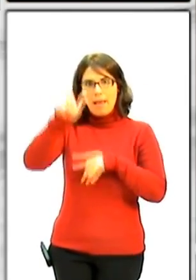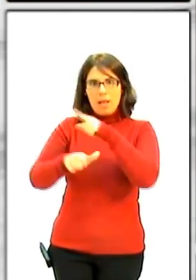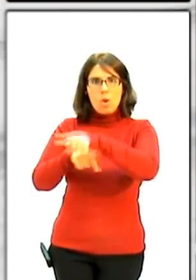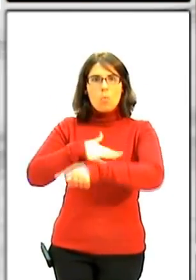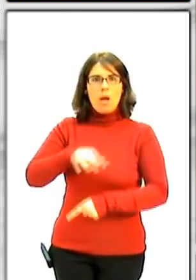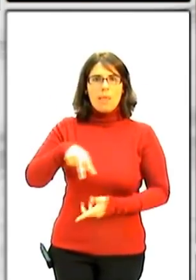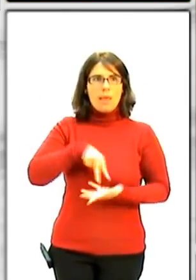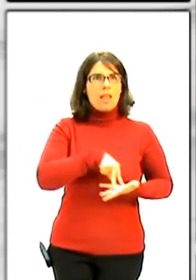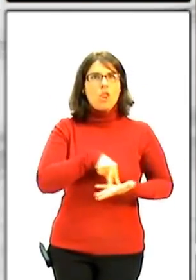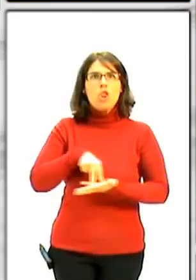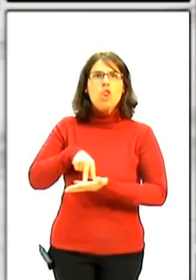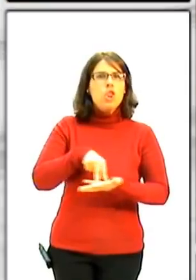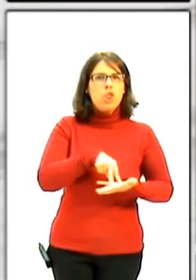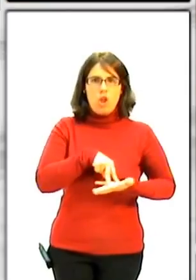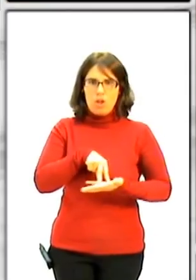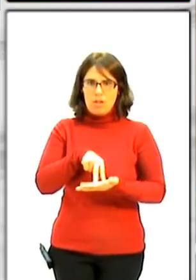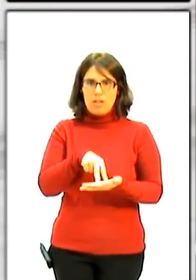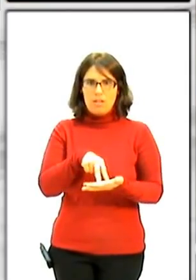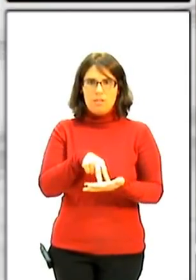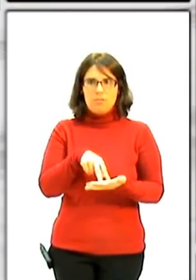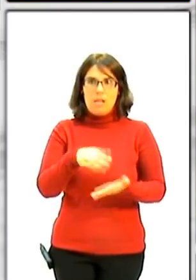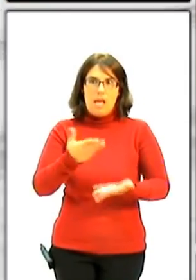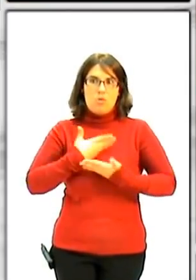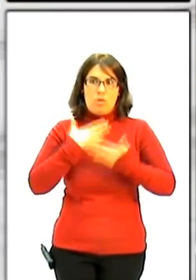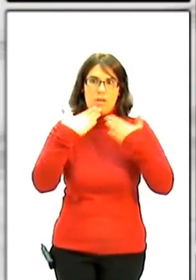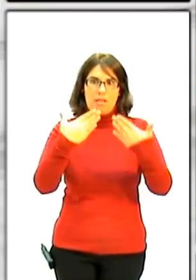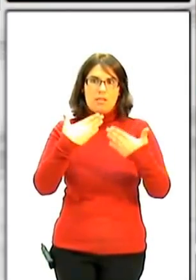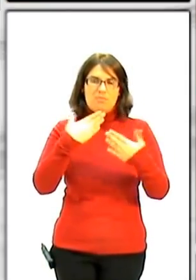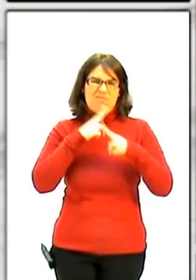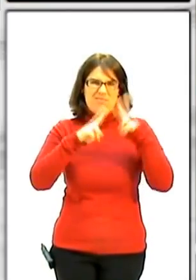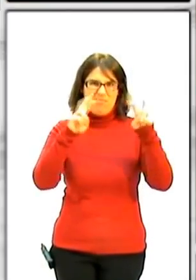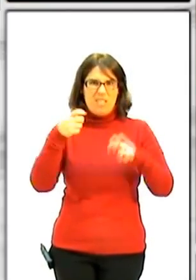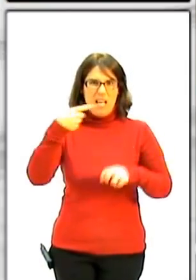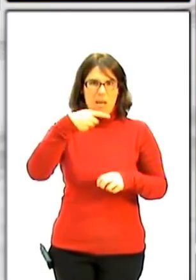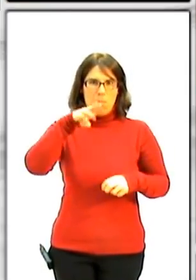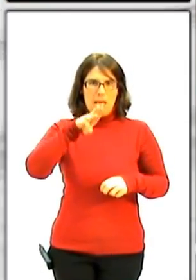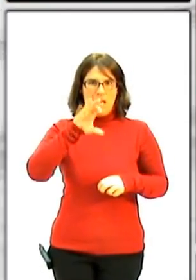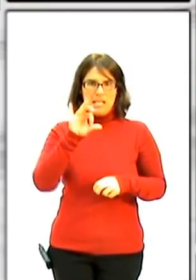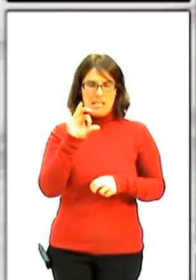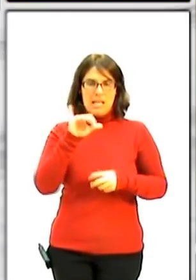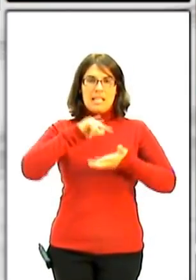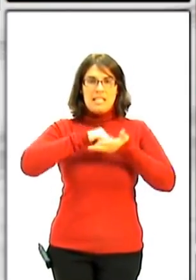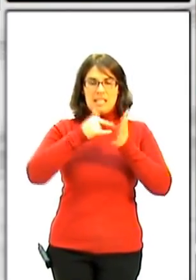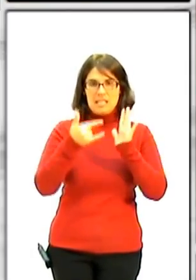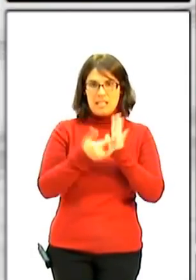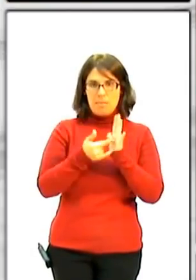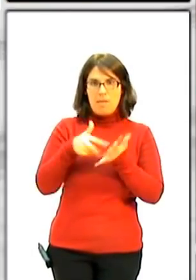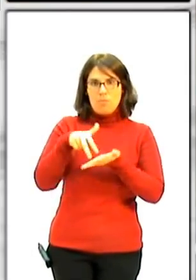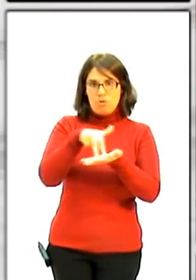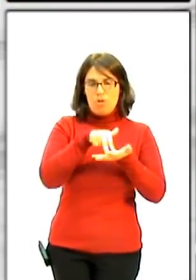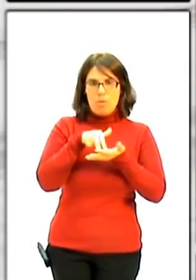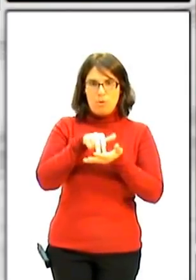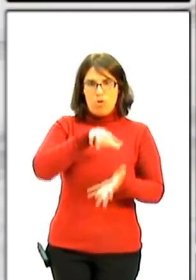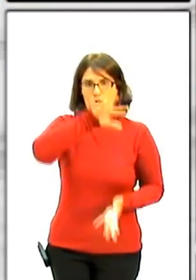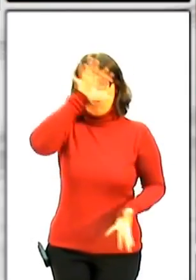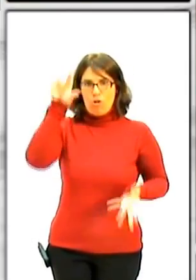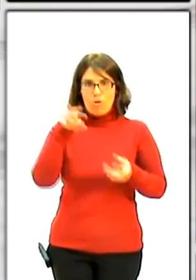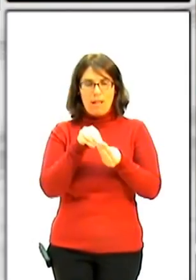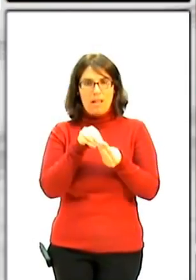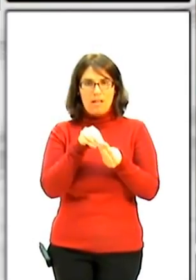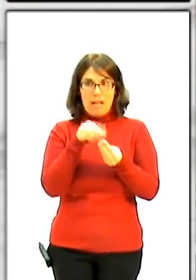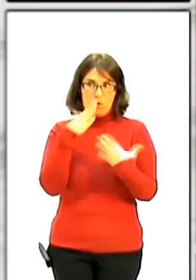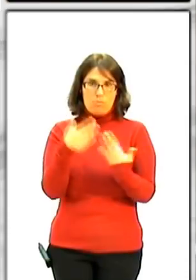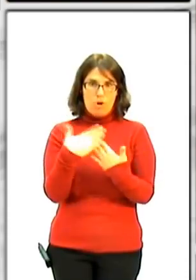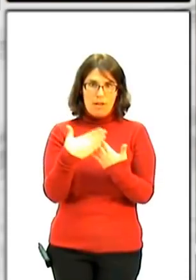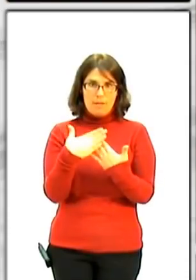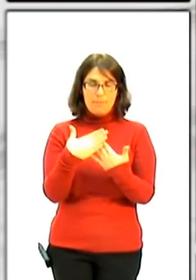geoposicionarse con la ayuda de lo que todos conocemos como GPS, Sistema de Posicionamiento Global, que está tan en boga y que a partir